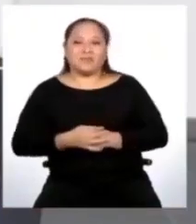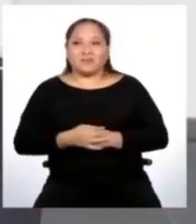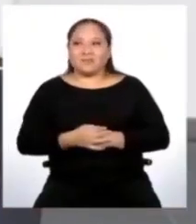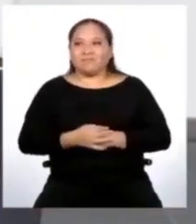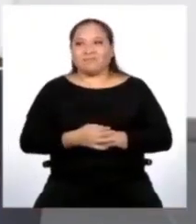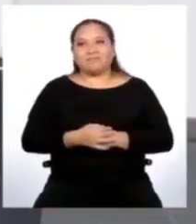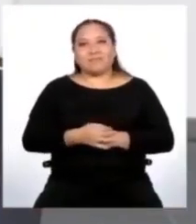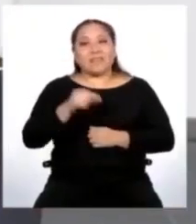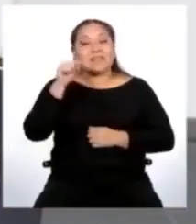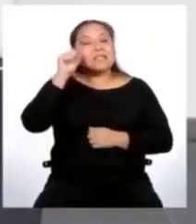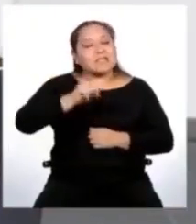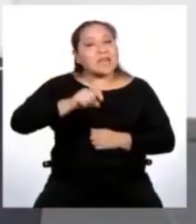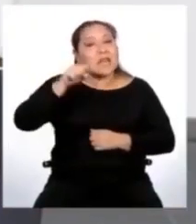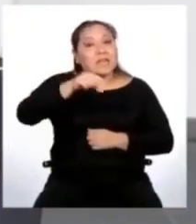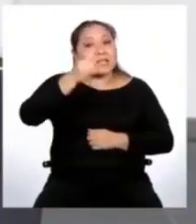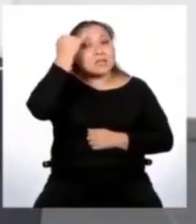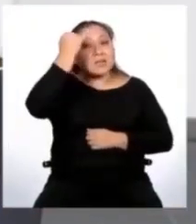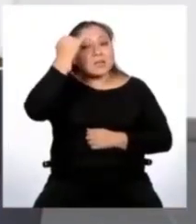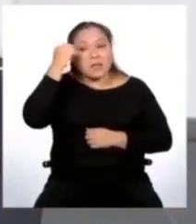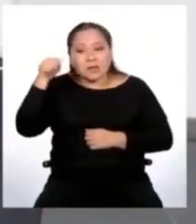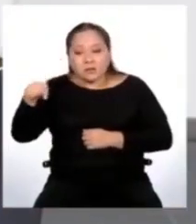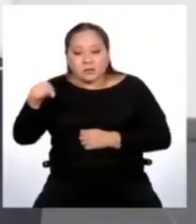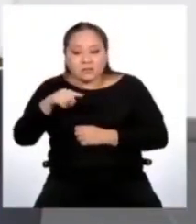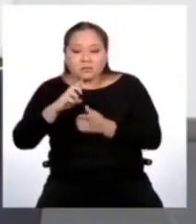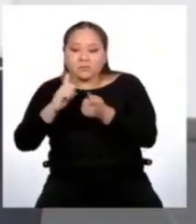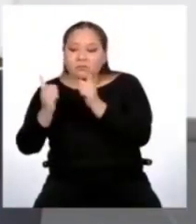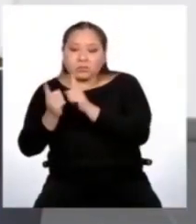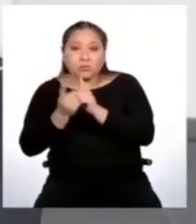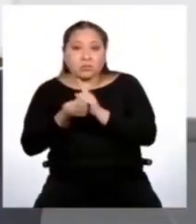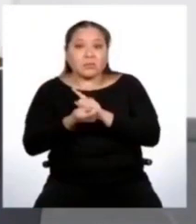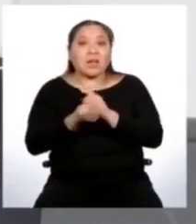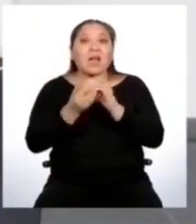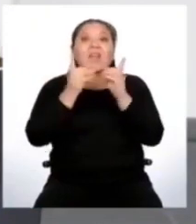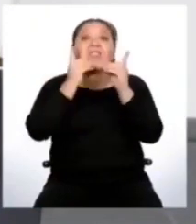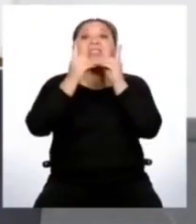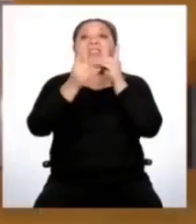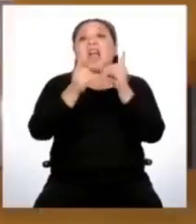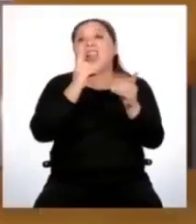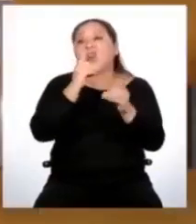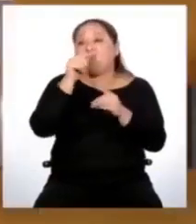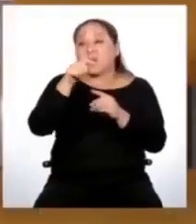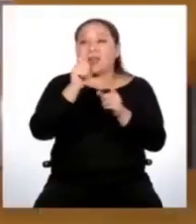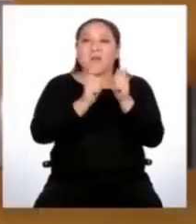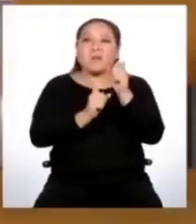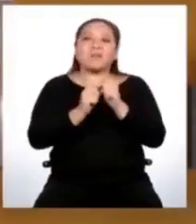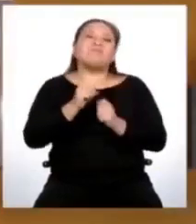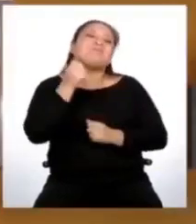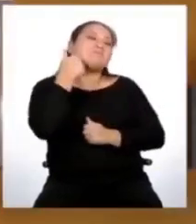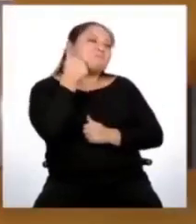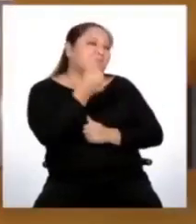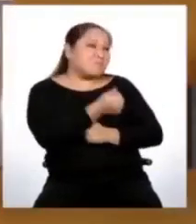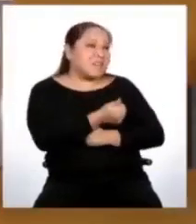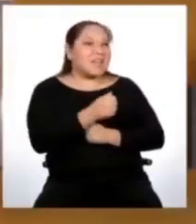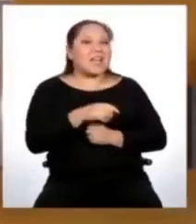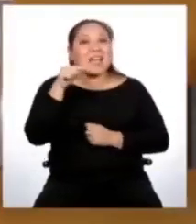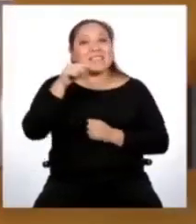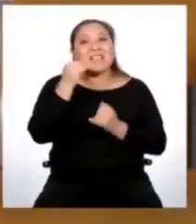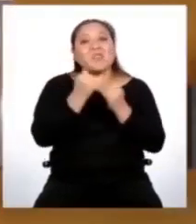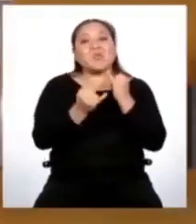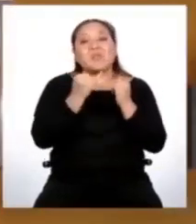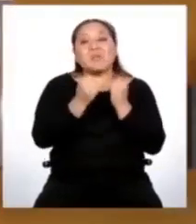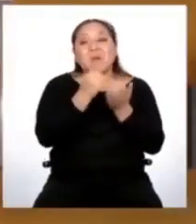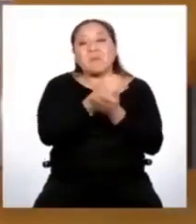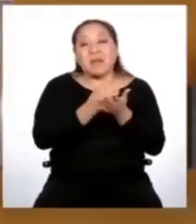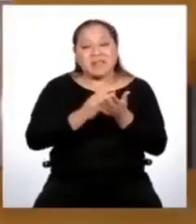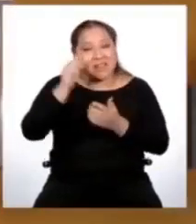Claro que esas ideas necesitan convertirse en diálogo para los personajes, ¿verdad? Genial, Yanira. Era el último punto a